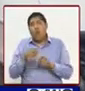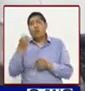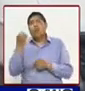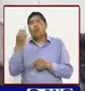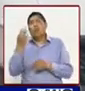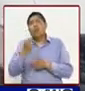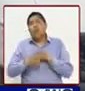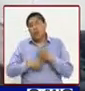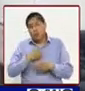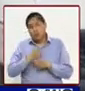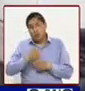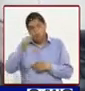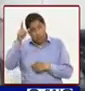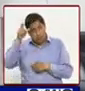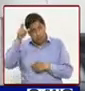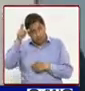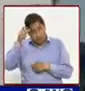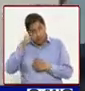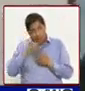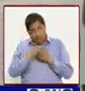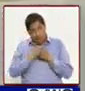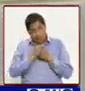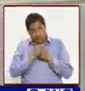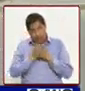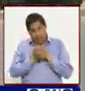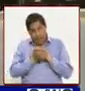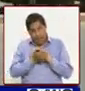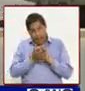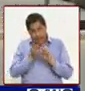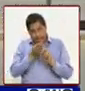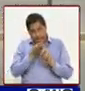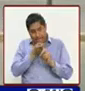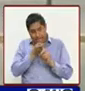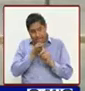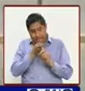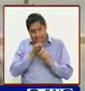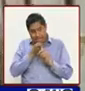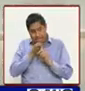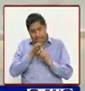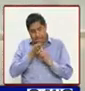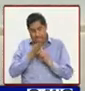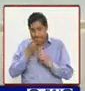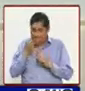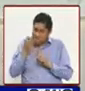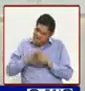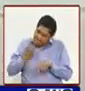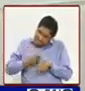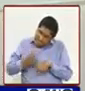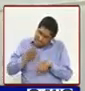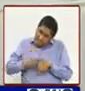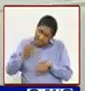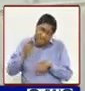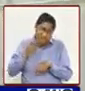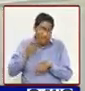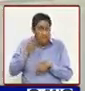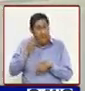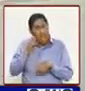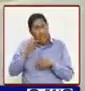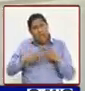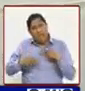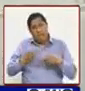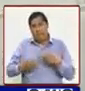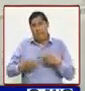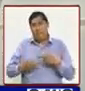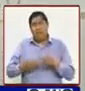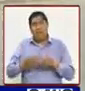años. Su padrastro, quien aprovechaba de la condición de la menor, la agredía sexualmente en reiteradas ocasiones.